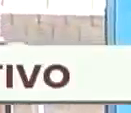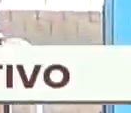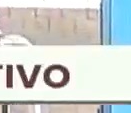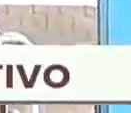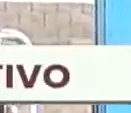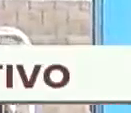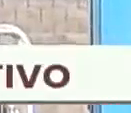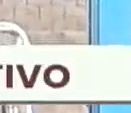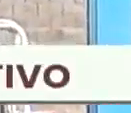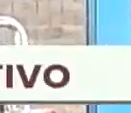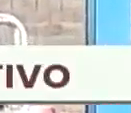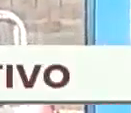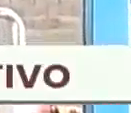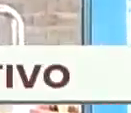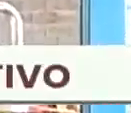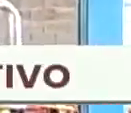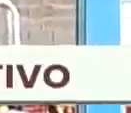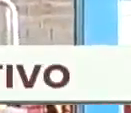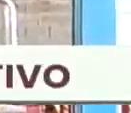sabrosito,